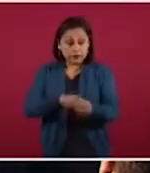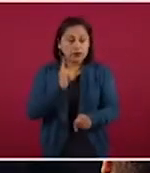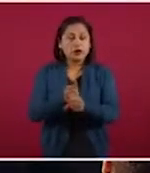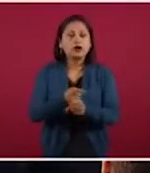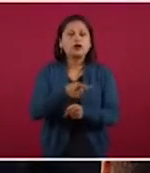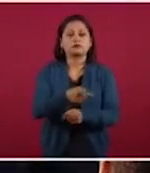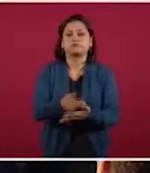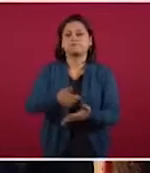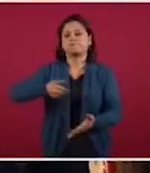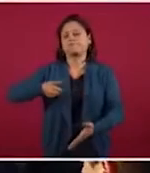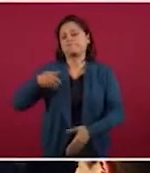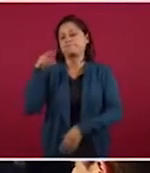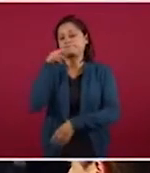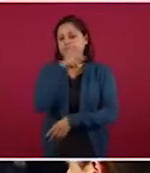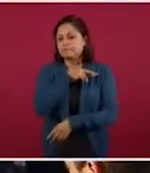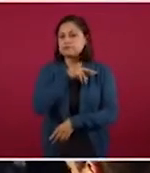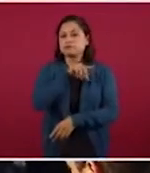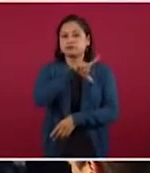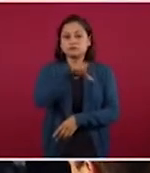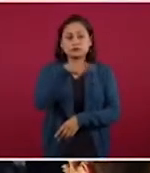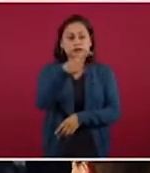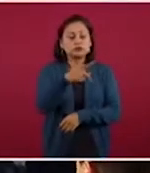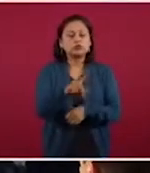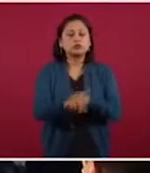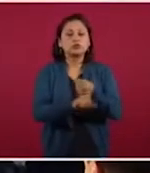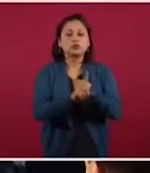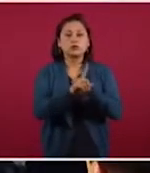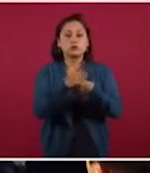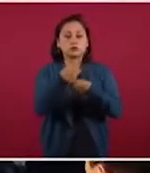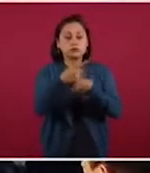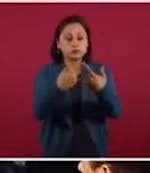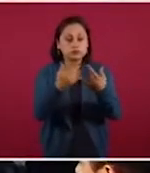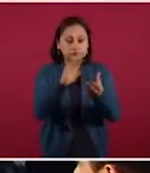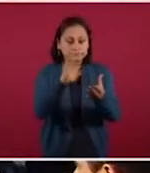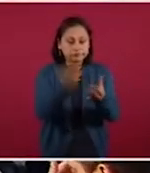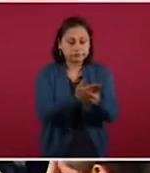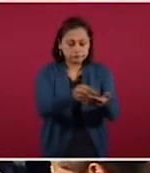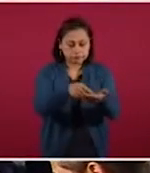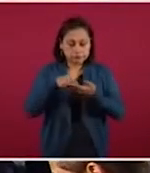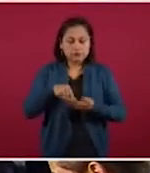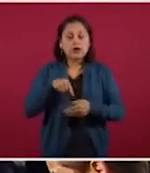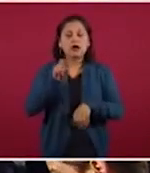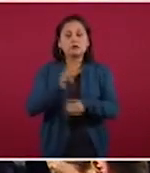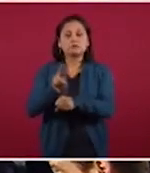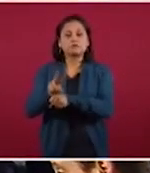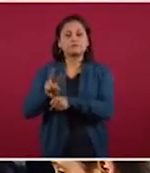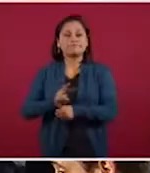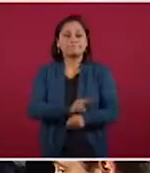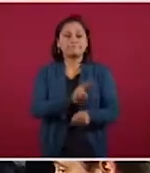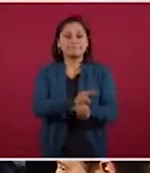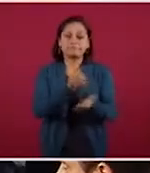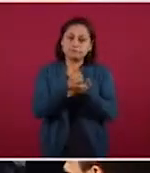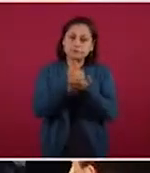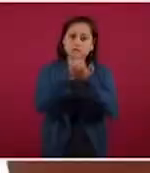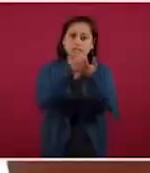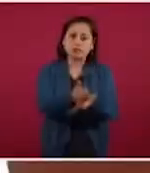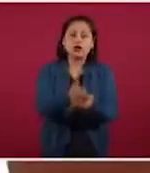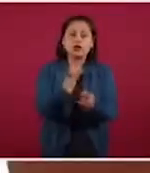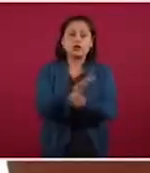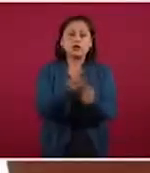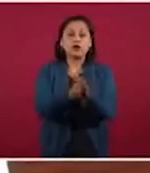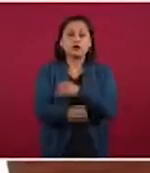los casos y para darle seguimiento. Es decir, que las mujeres que ya logran ponerse a salvo y definir qué quieren